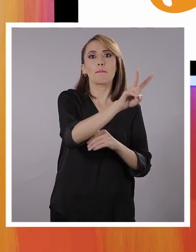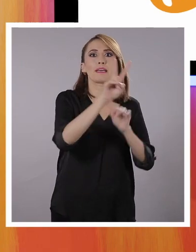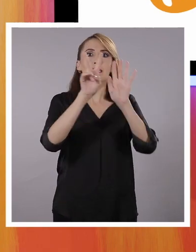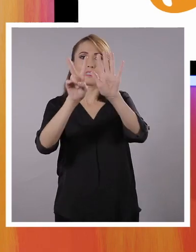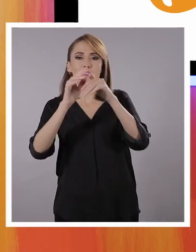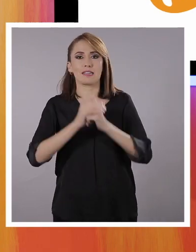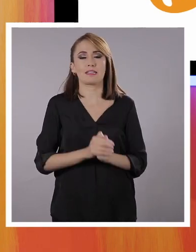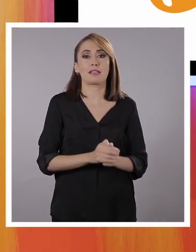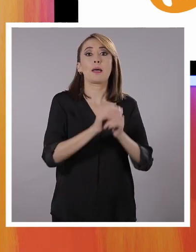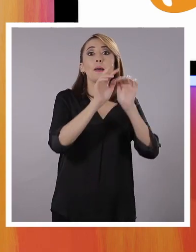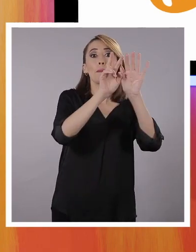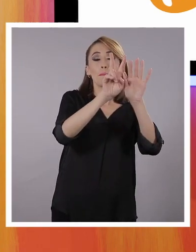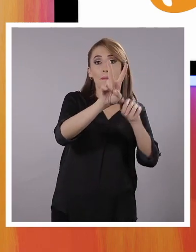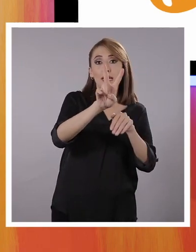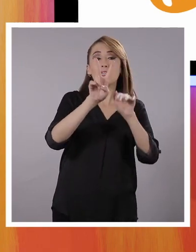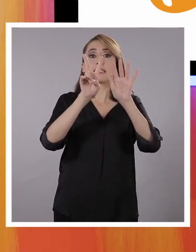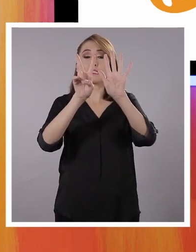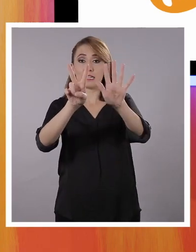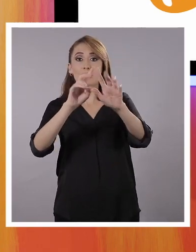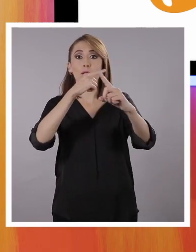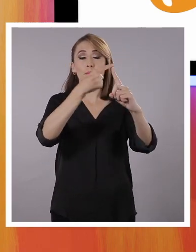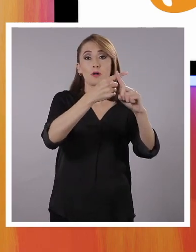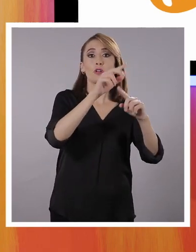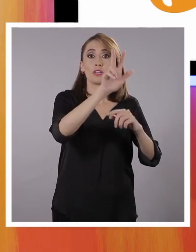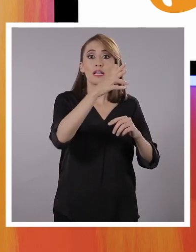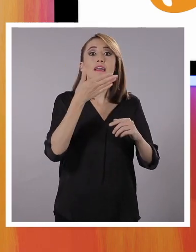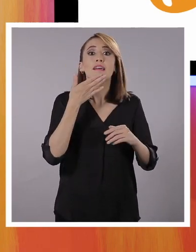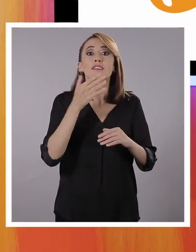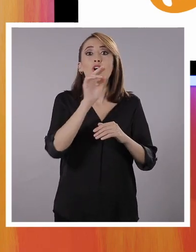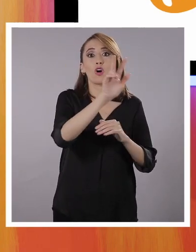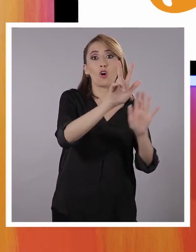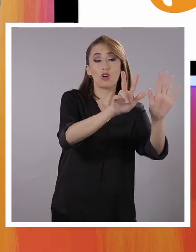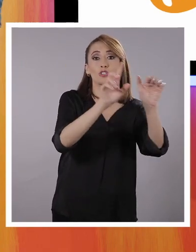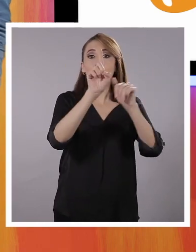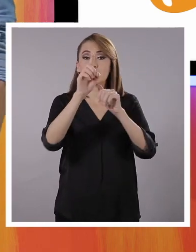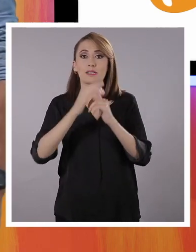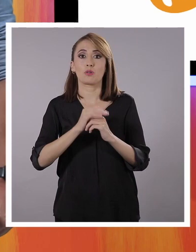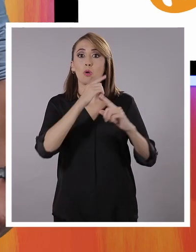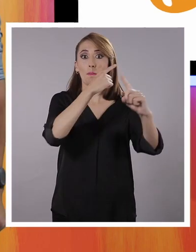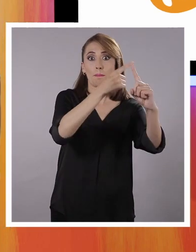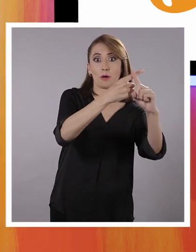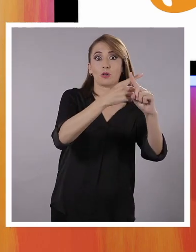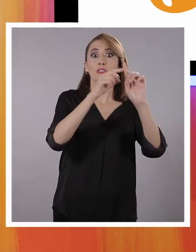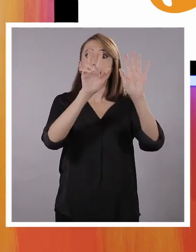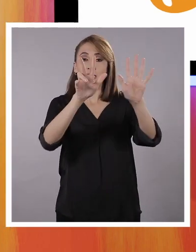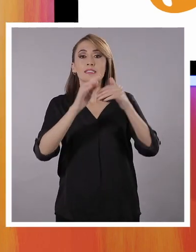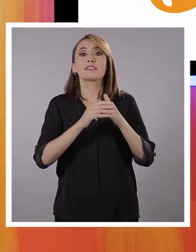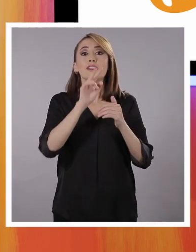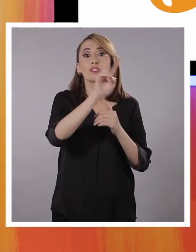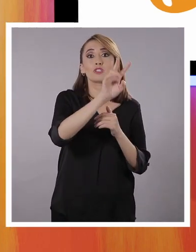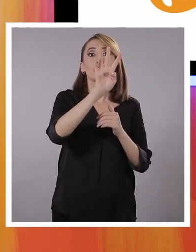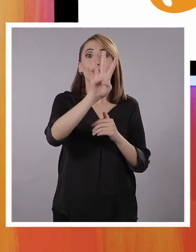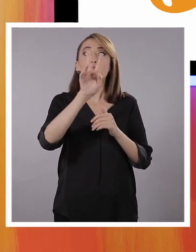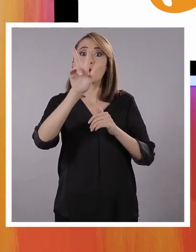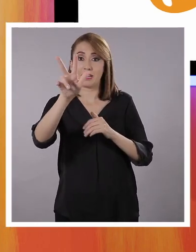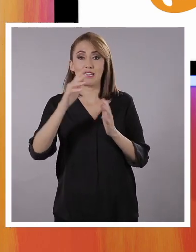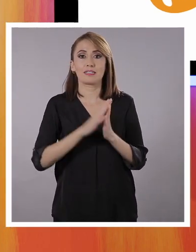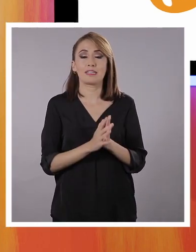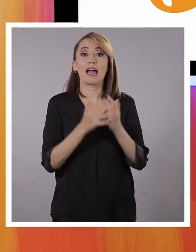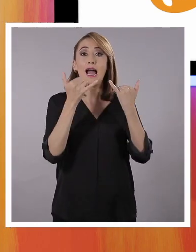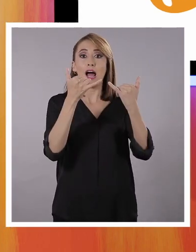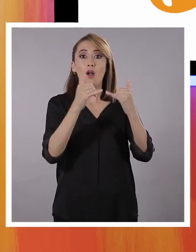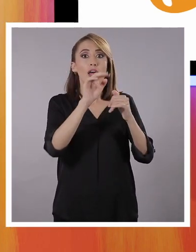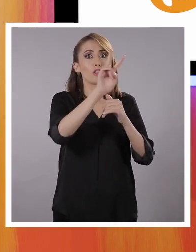27. 27 por 3, 81. 81 por 3, 243. ¡Ajá! Así